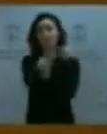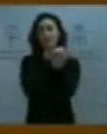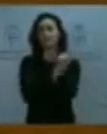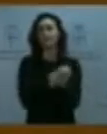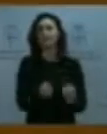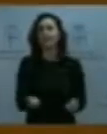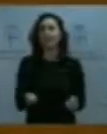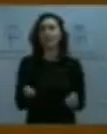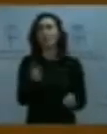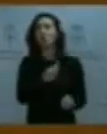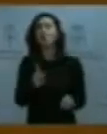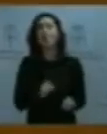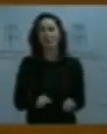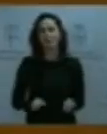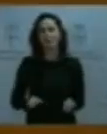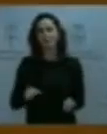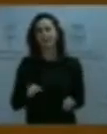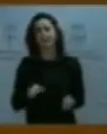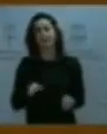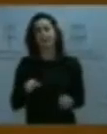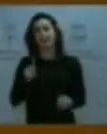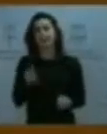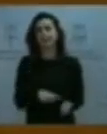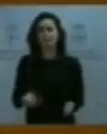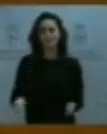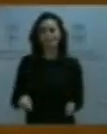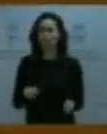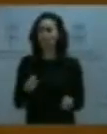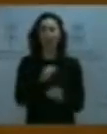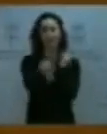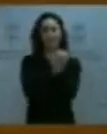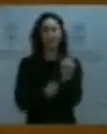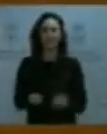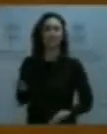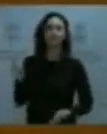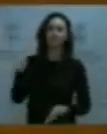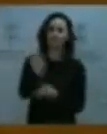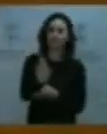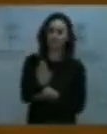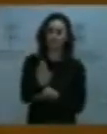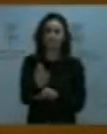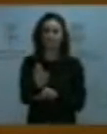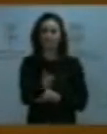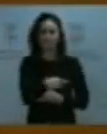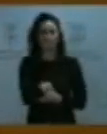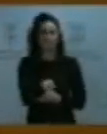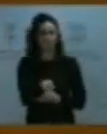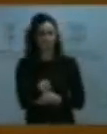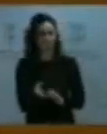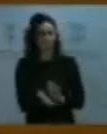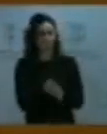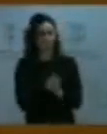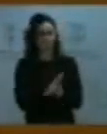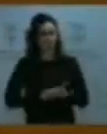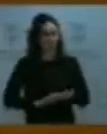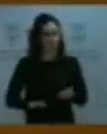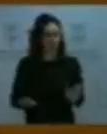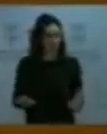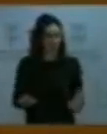se demuestra. Y ustedes no lo demuestran. Y ustedes no lo demuestran. No, es que queremos tener empatía.